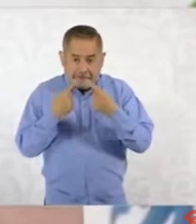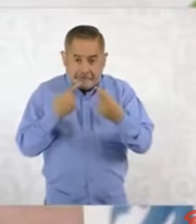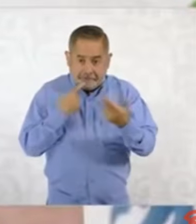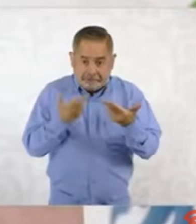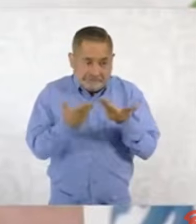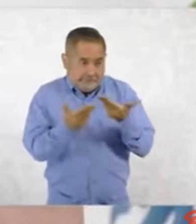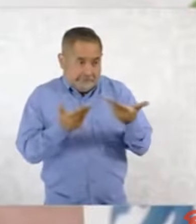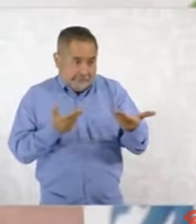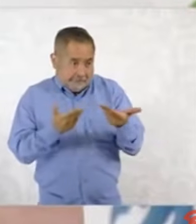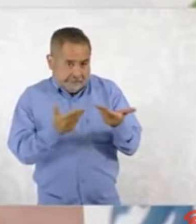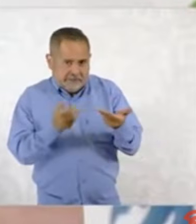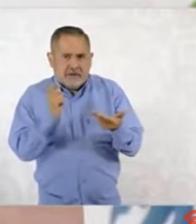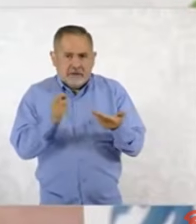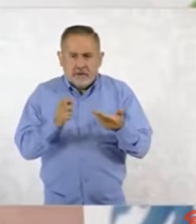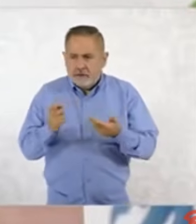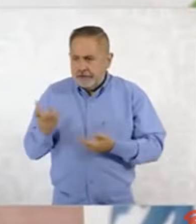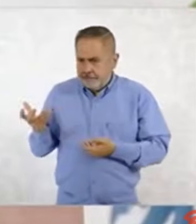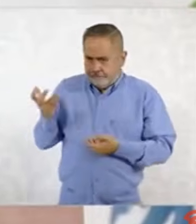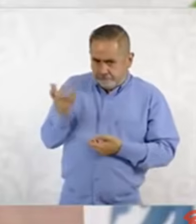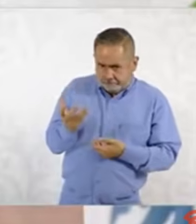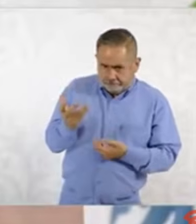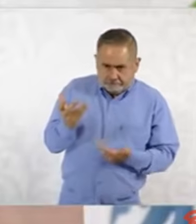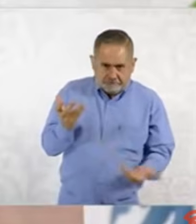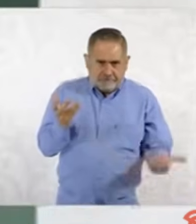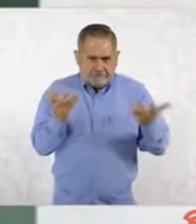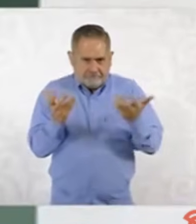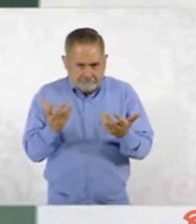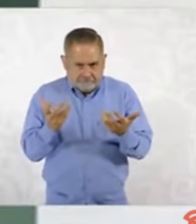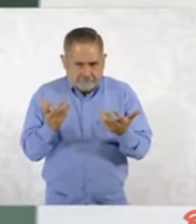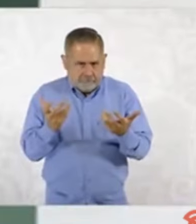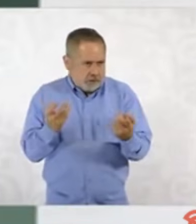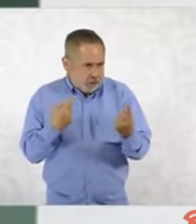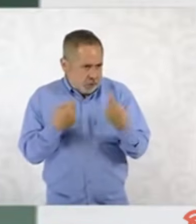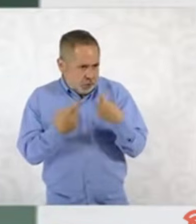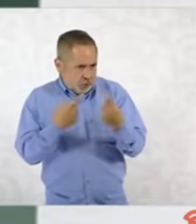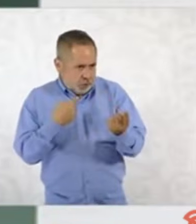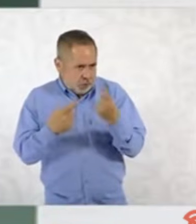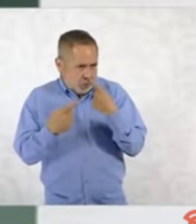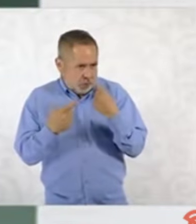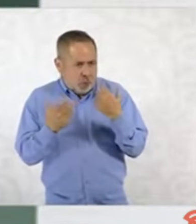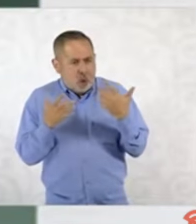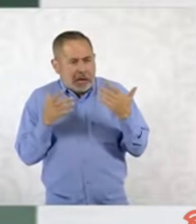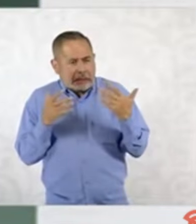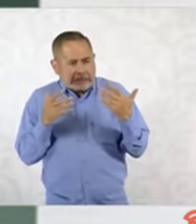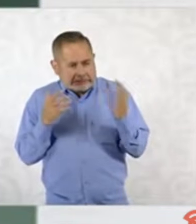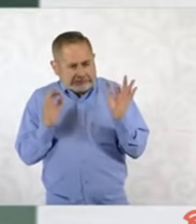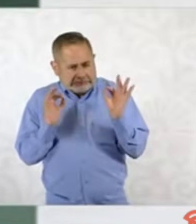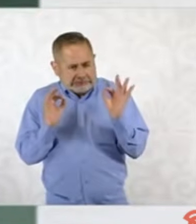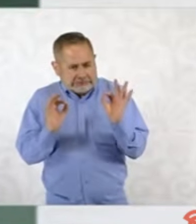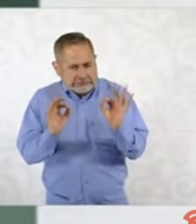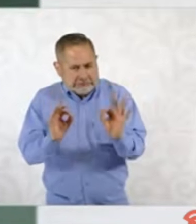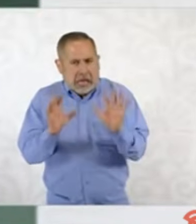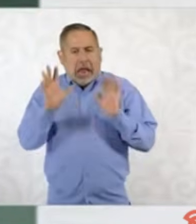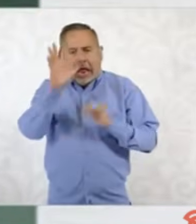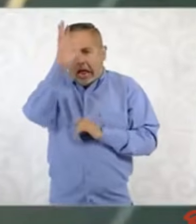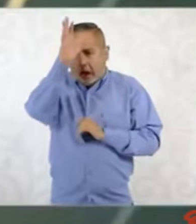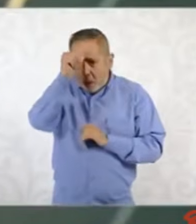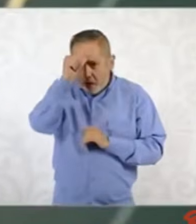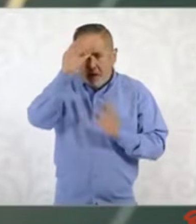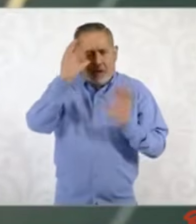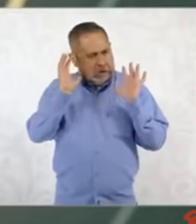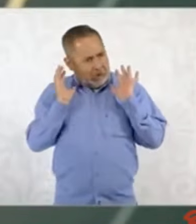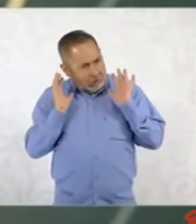hay dos partes y esas dos partes llegan a acuerdos a través de aproximaciones sucesivas. En ese sentido, el Gobierno